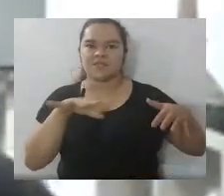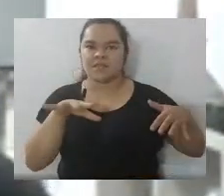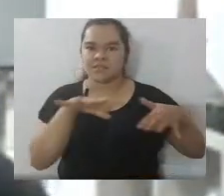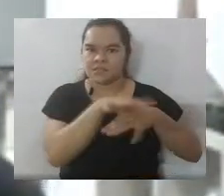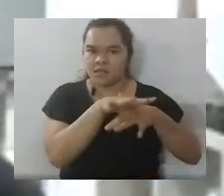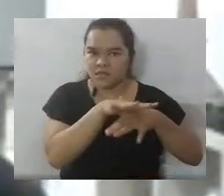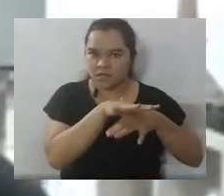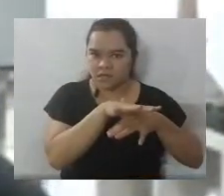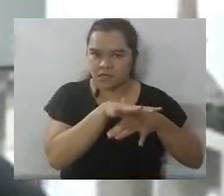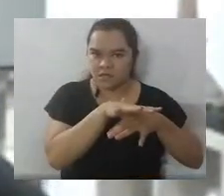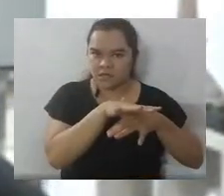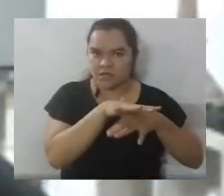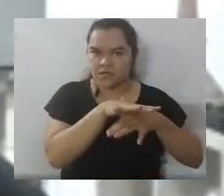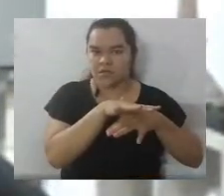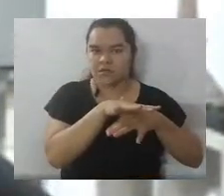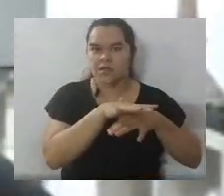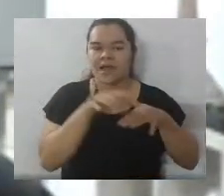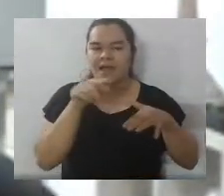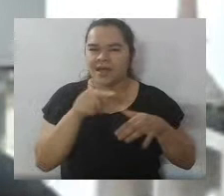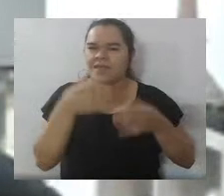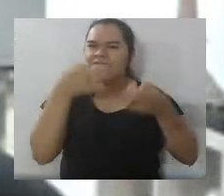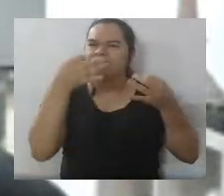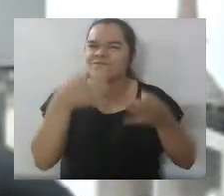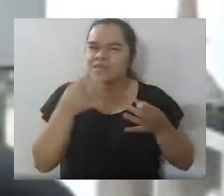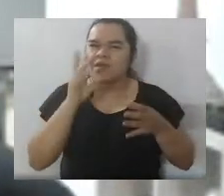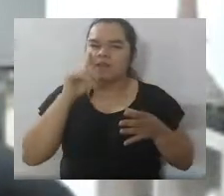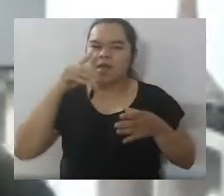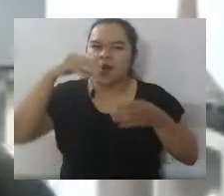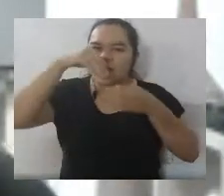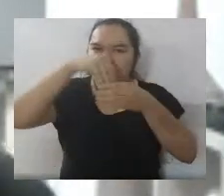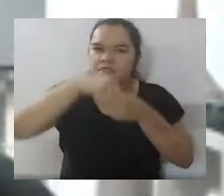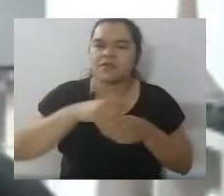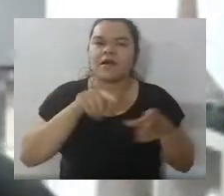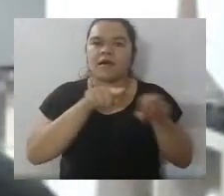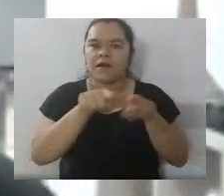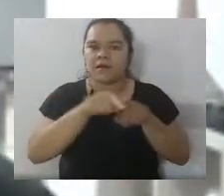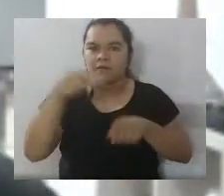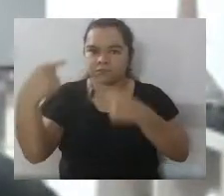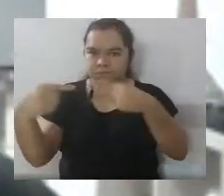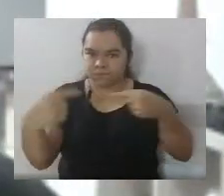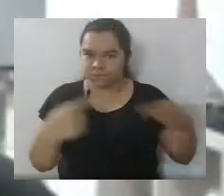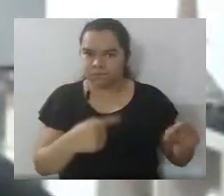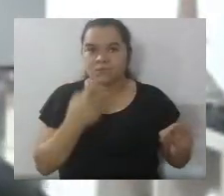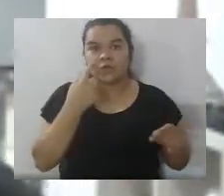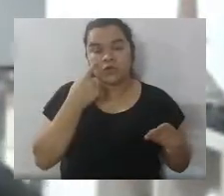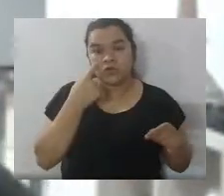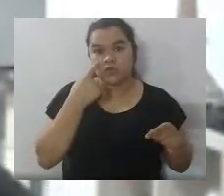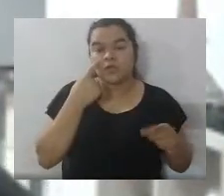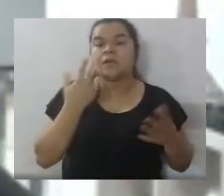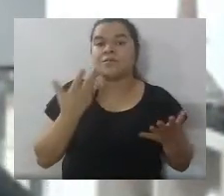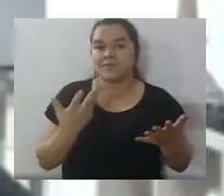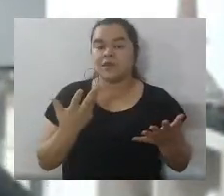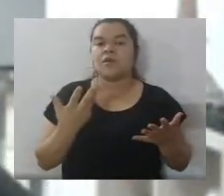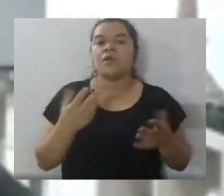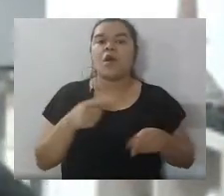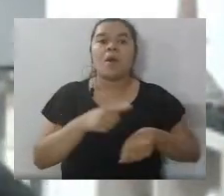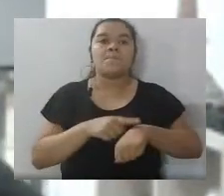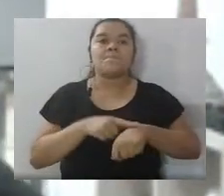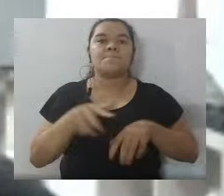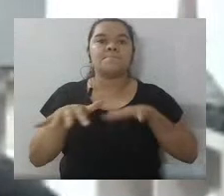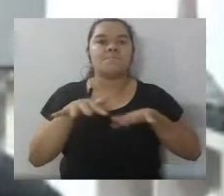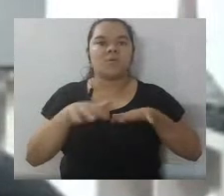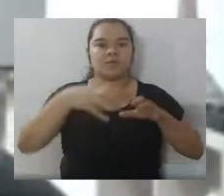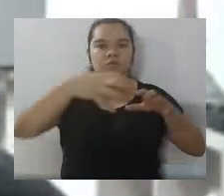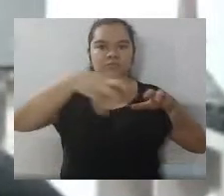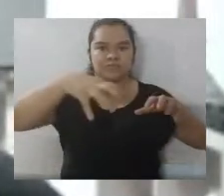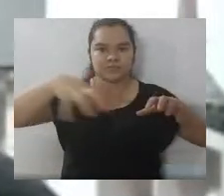Universidad, y para ello hemos hecho una división en las